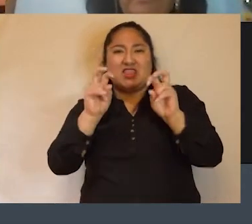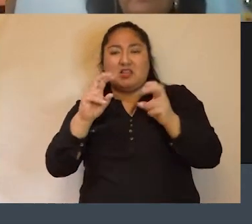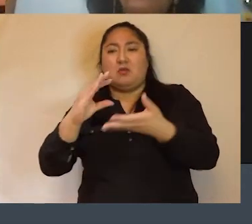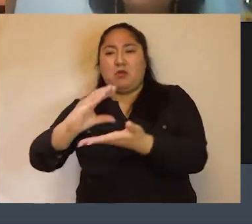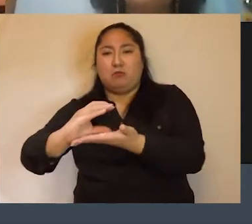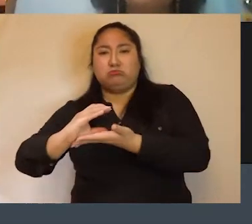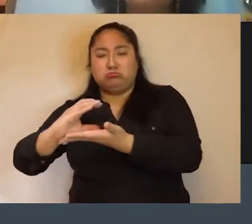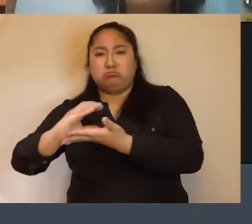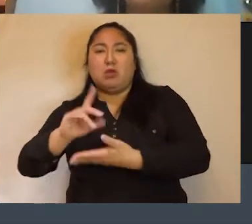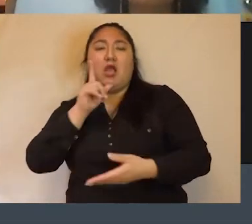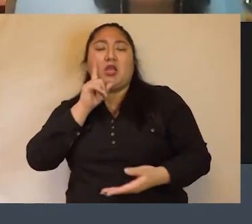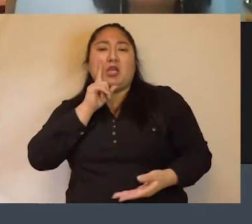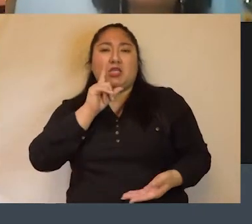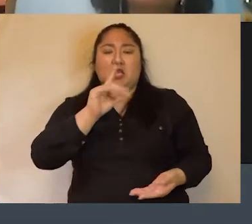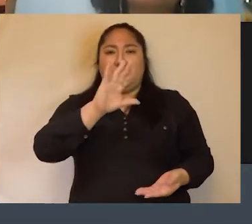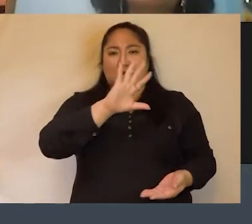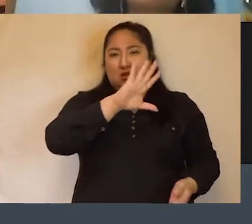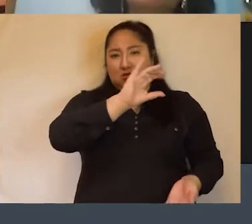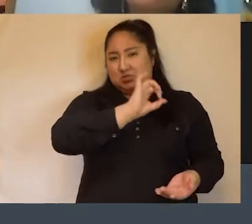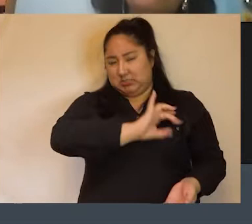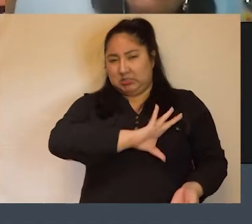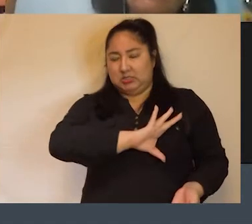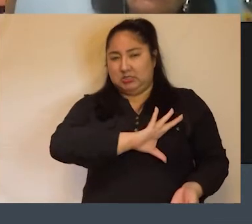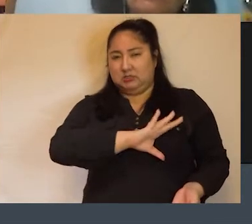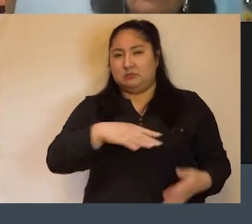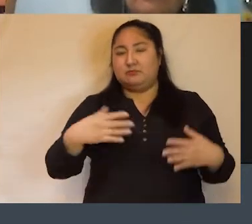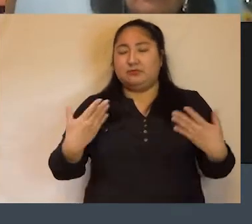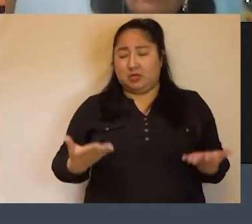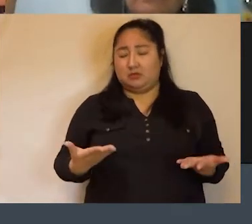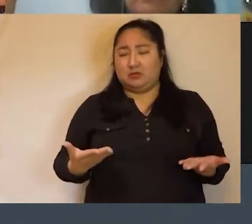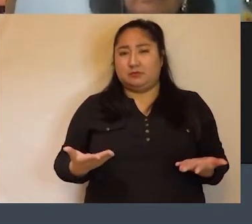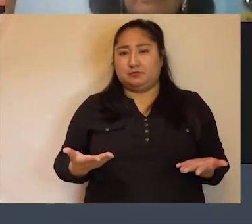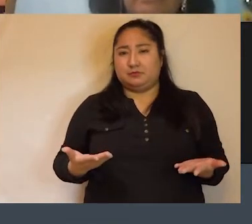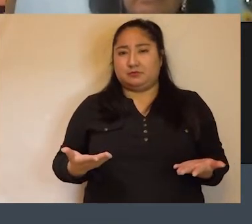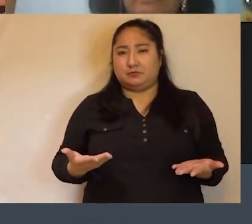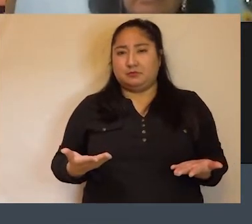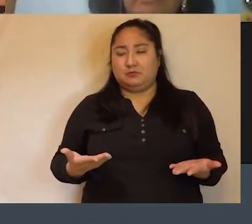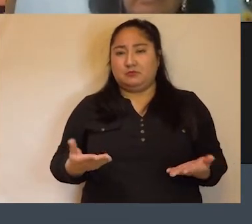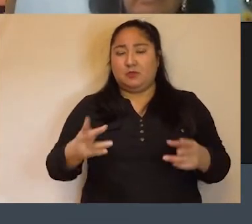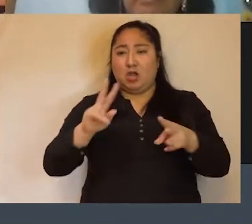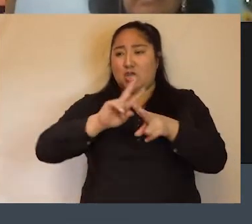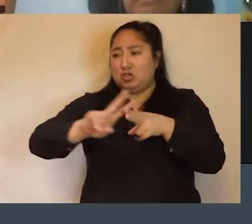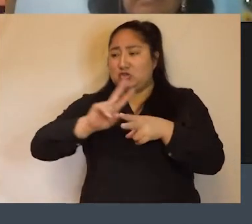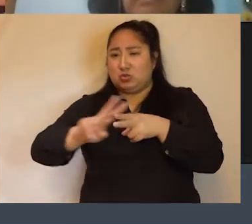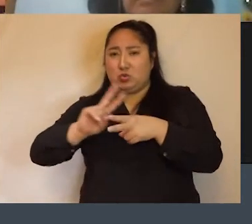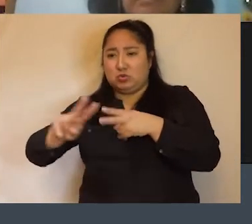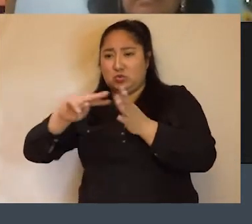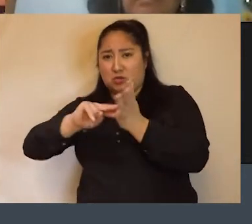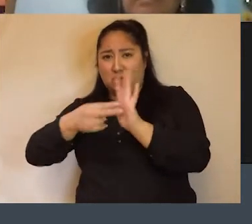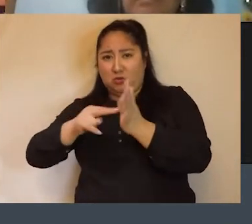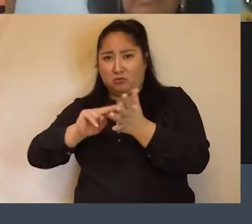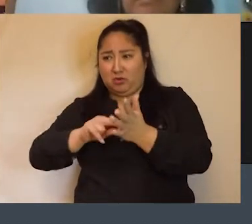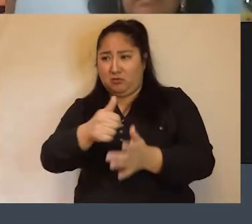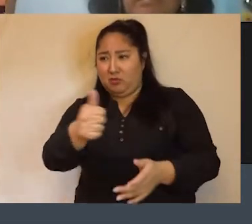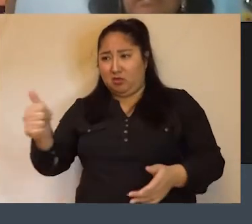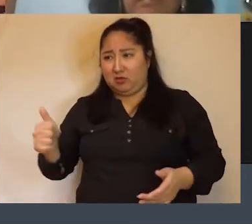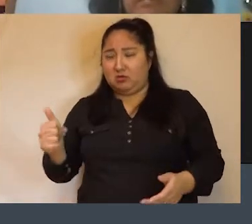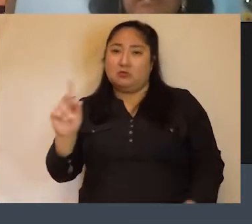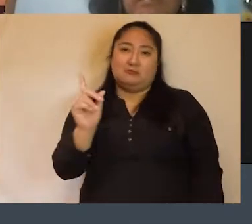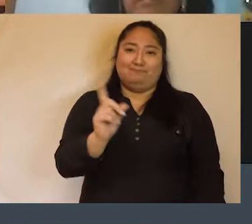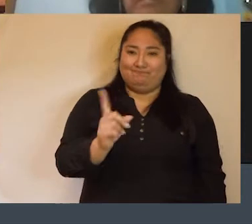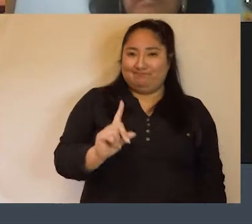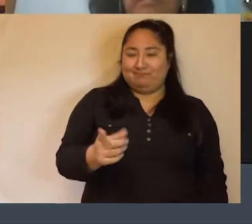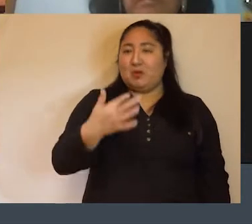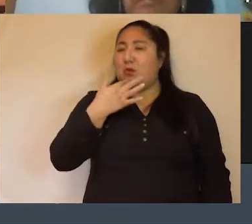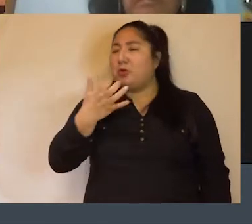niveles de ingreso que tiene el país en términos promedio y per cápita, y que obviamente solucione los problemas de la mayor